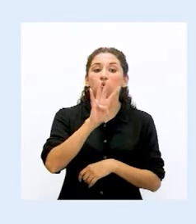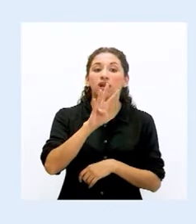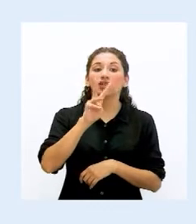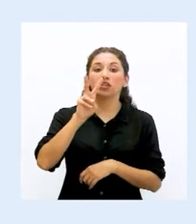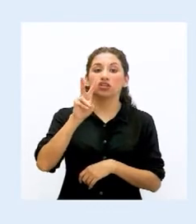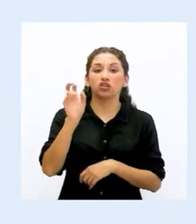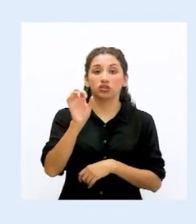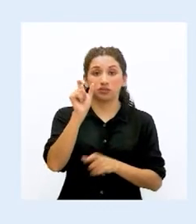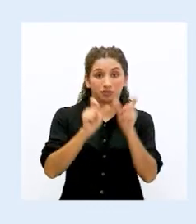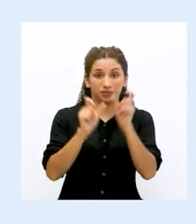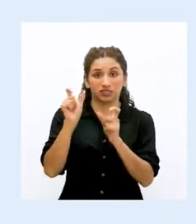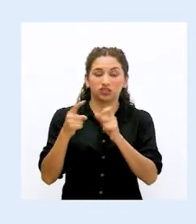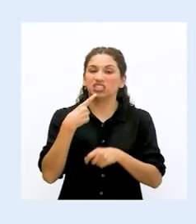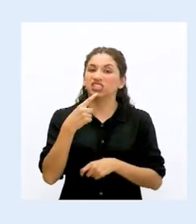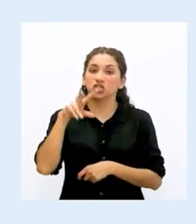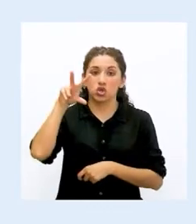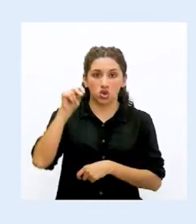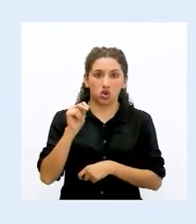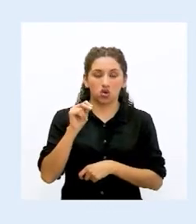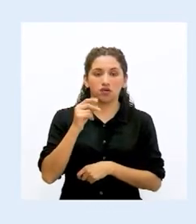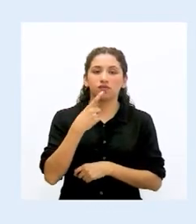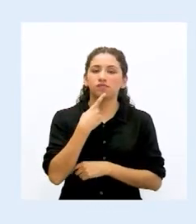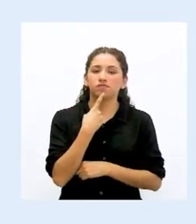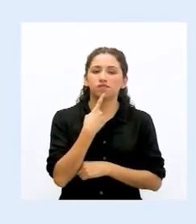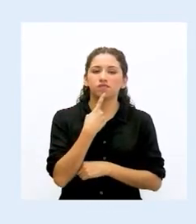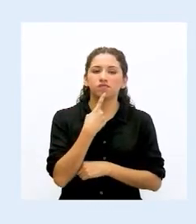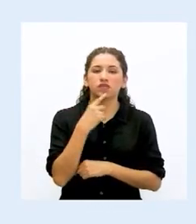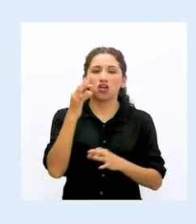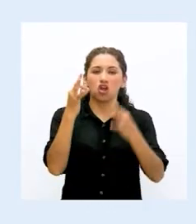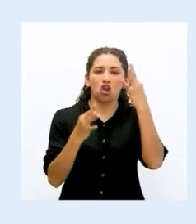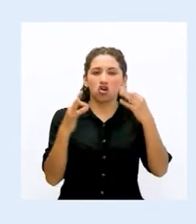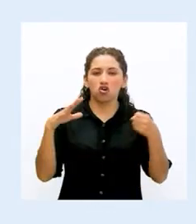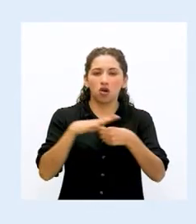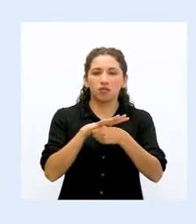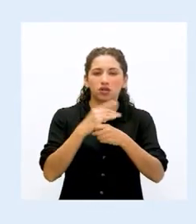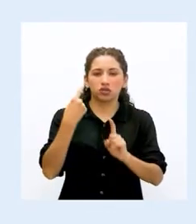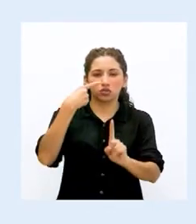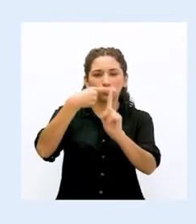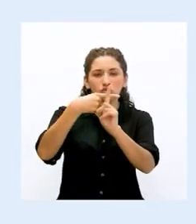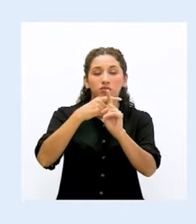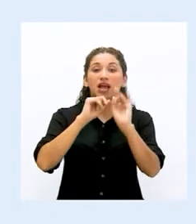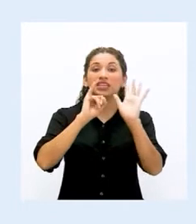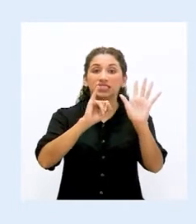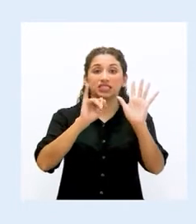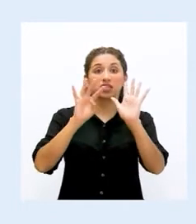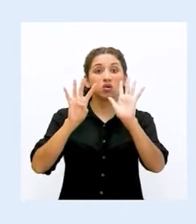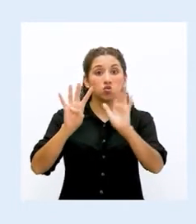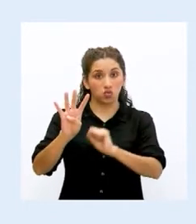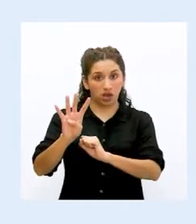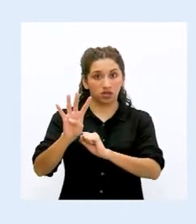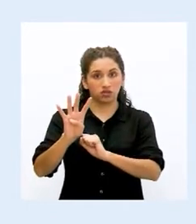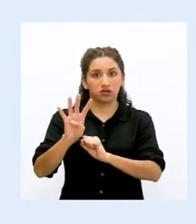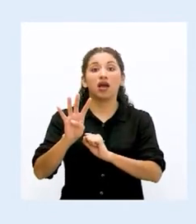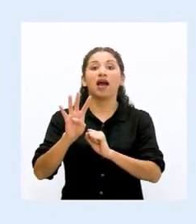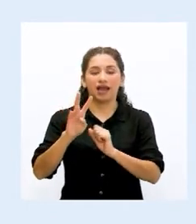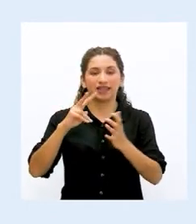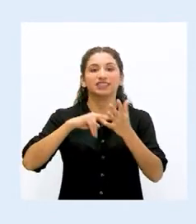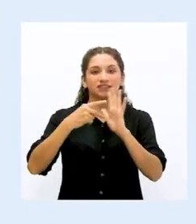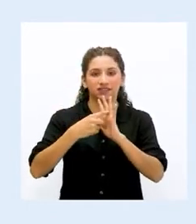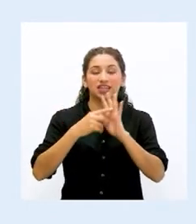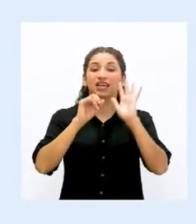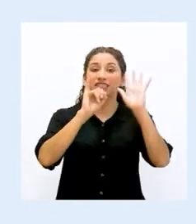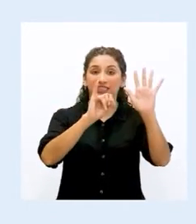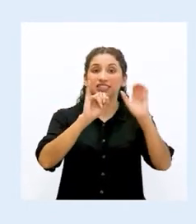no. El total de datos es 64. Quiere decir que fueron encuestadas